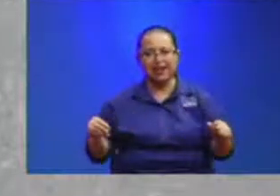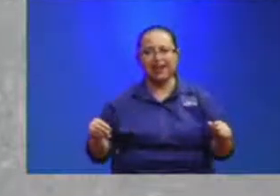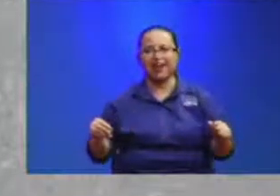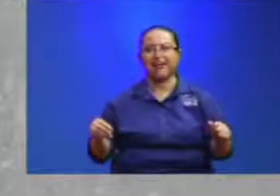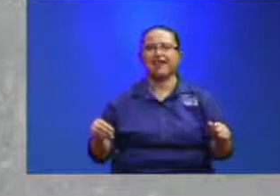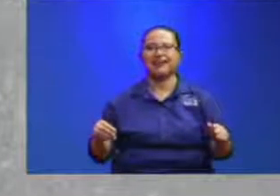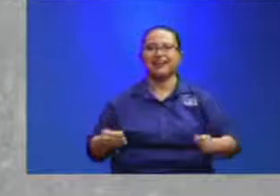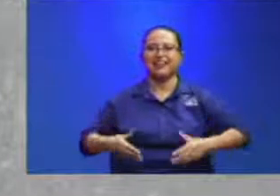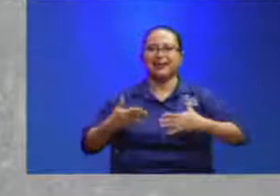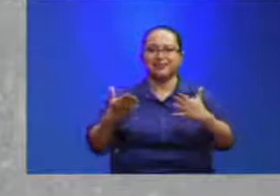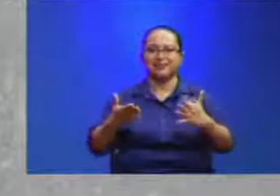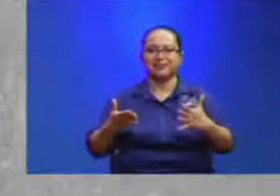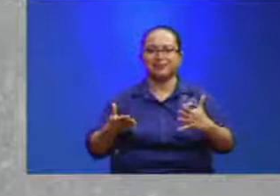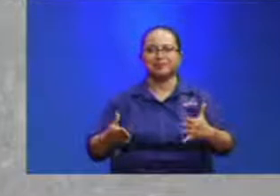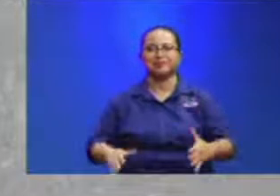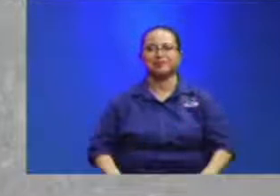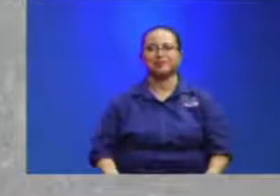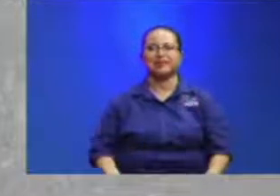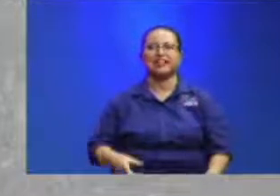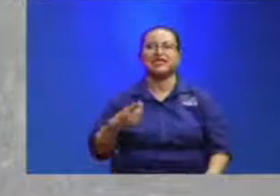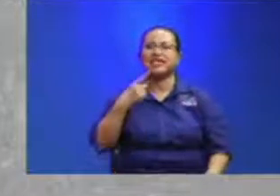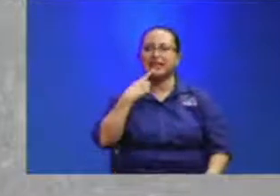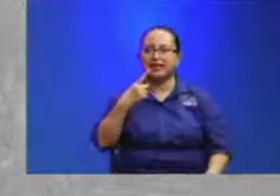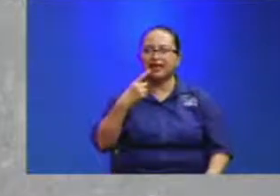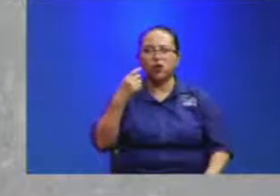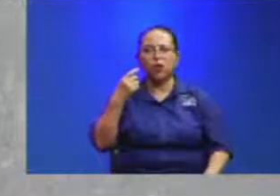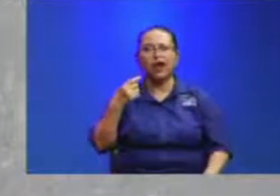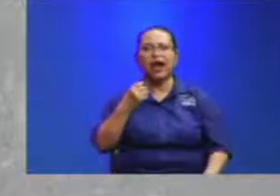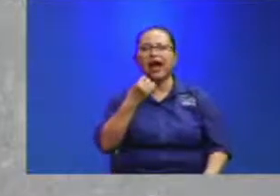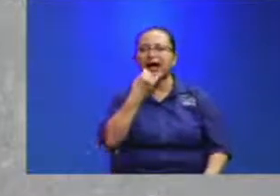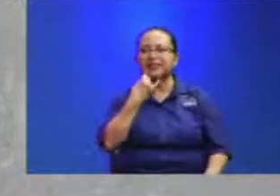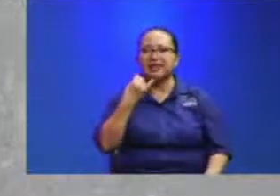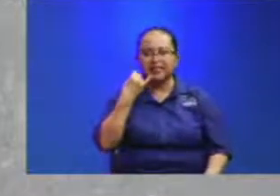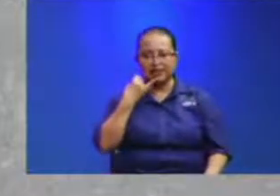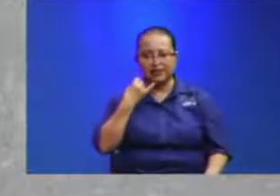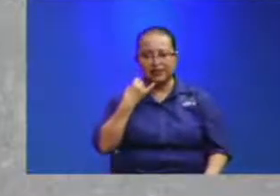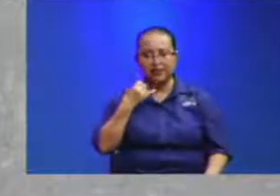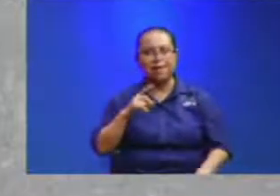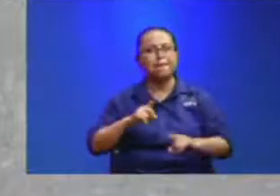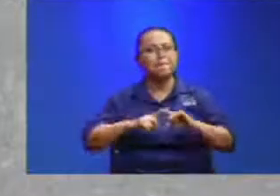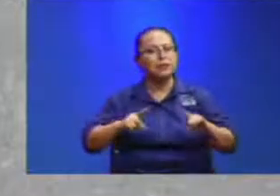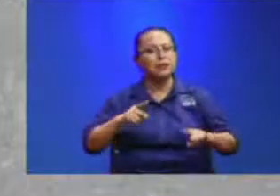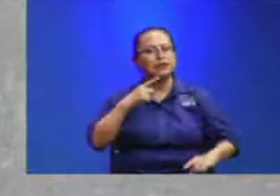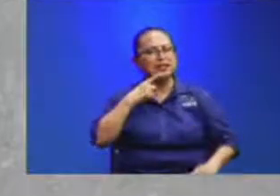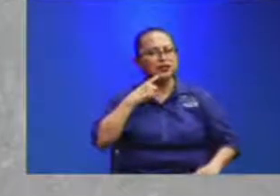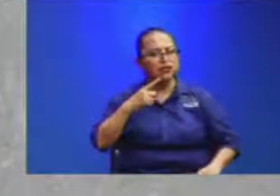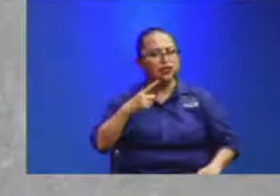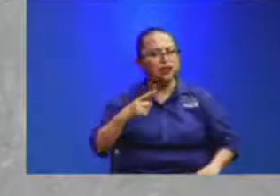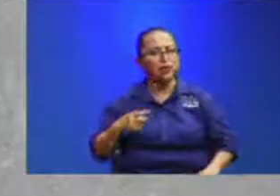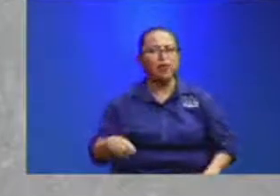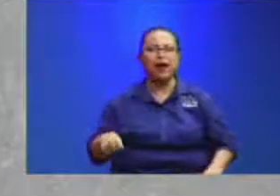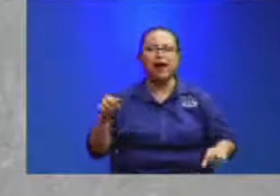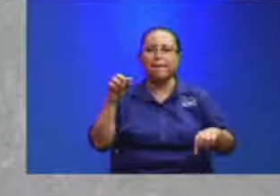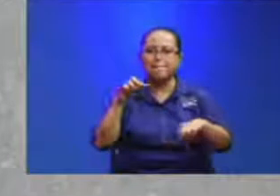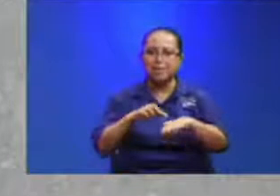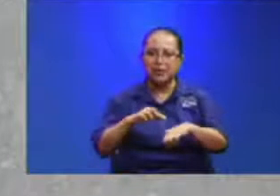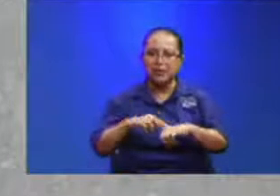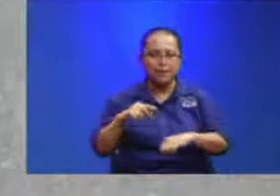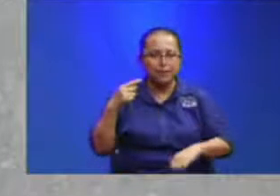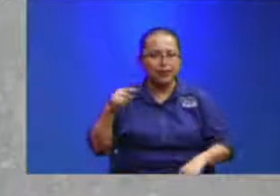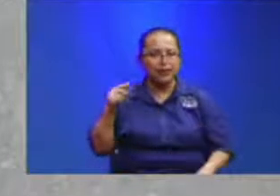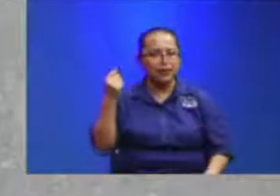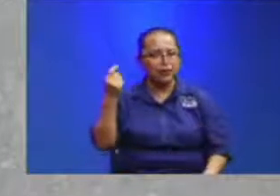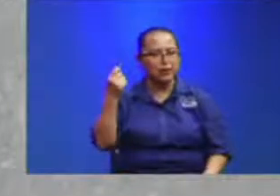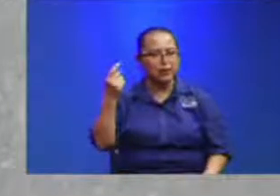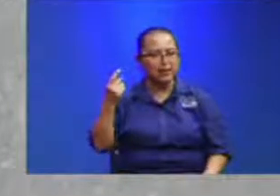haga esas caras eso se lo dijeron de israel pero se lo dijo a pedro para que lo entienda one ahora miremos el contexto